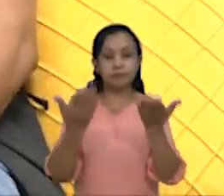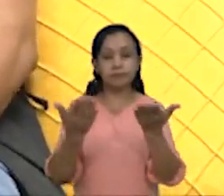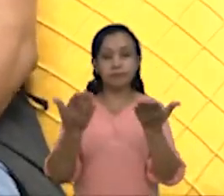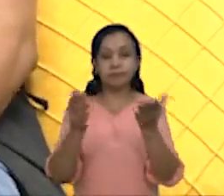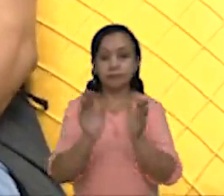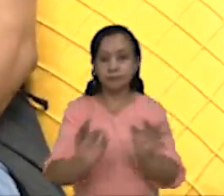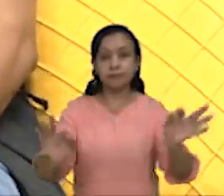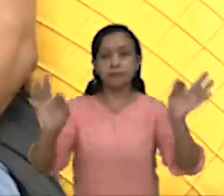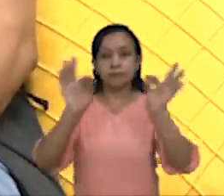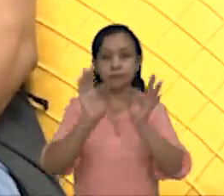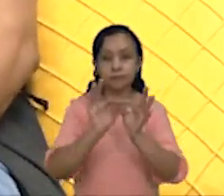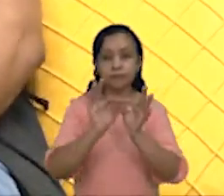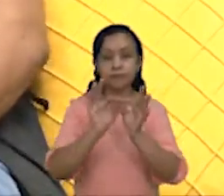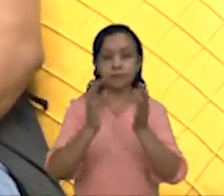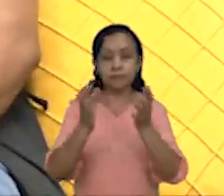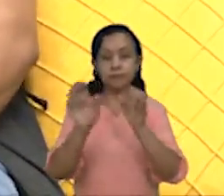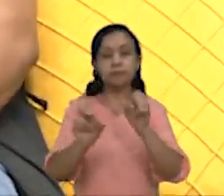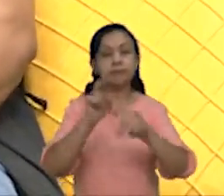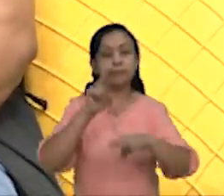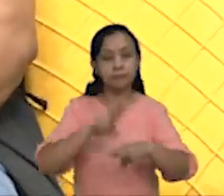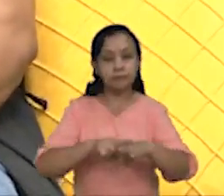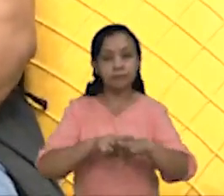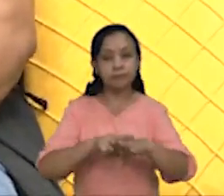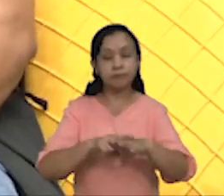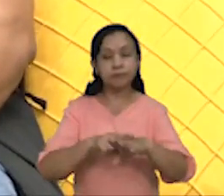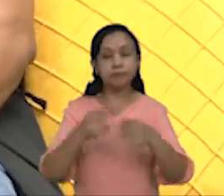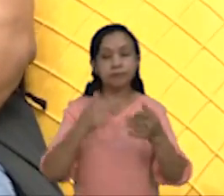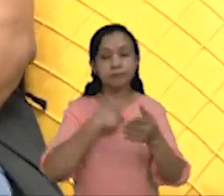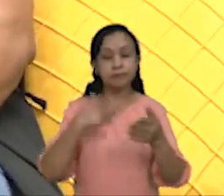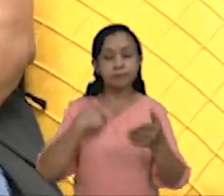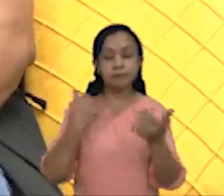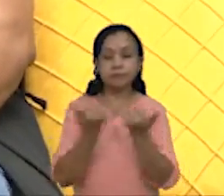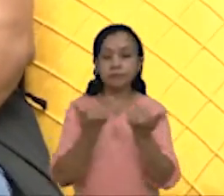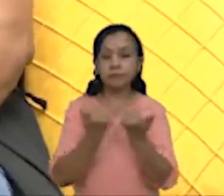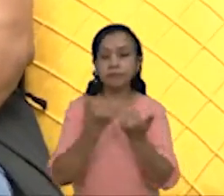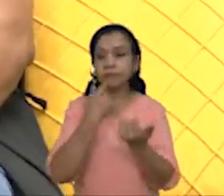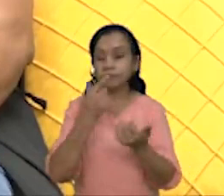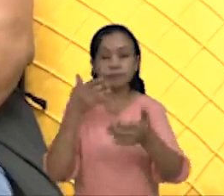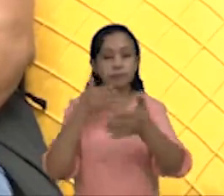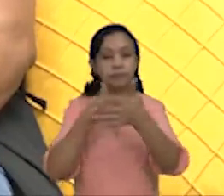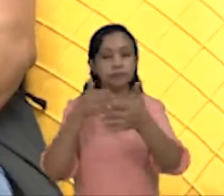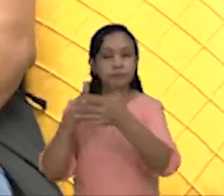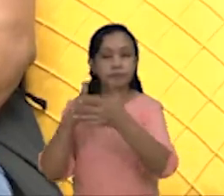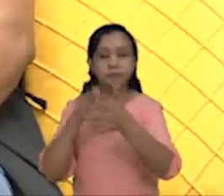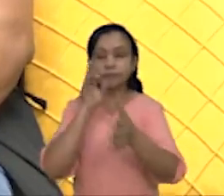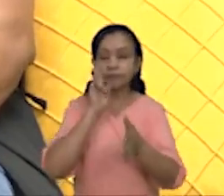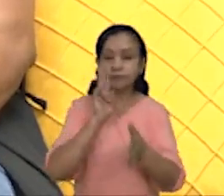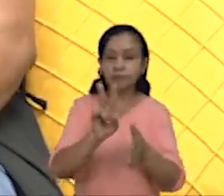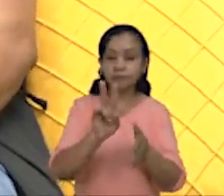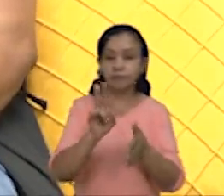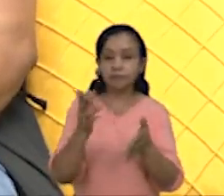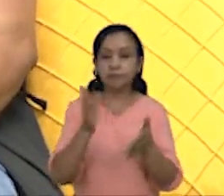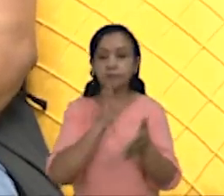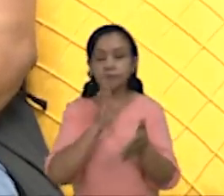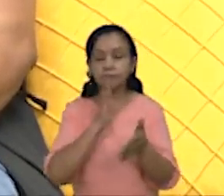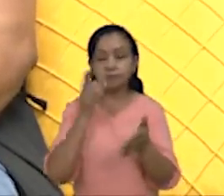prive es el interés nacional, no que desgraciadamente se ha segmentado, y si te miran que vos no opinás,